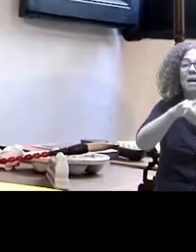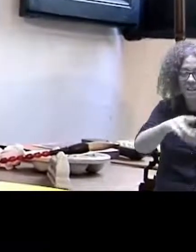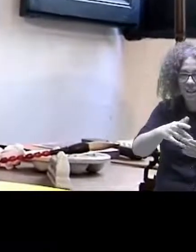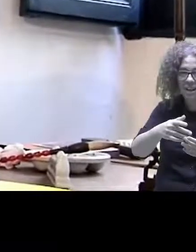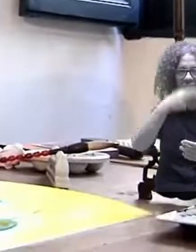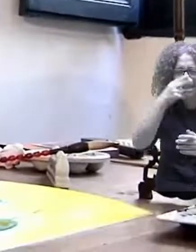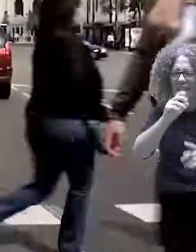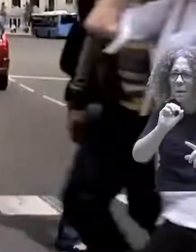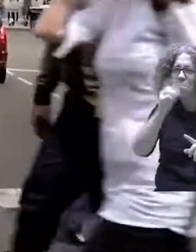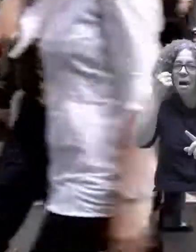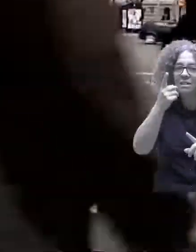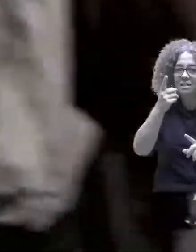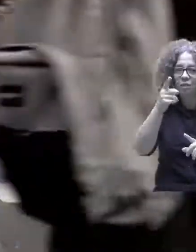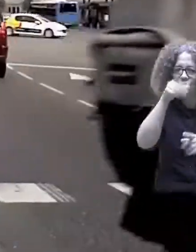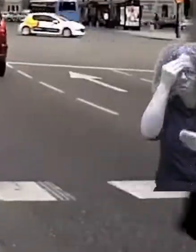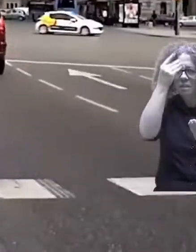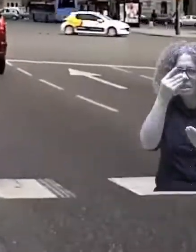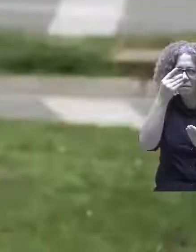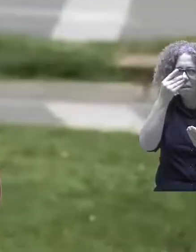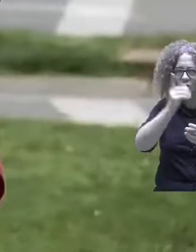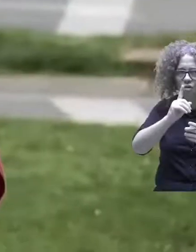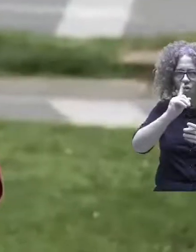pensado.